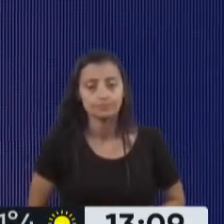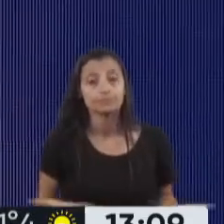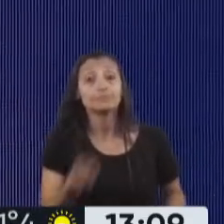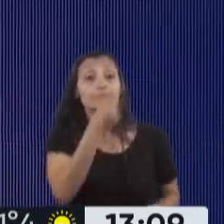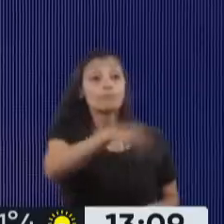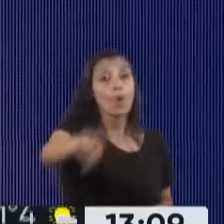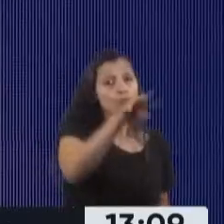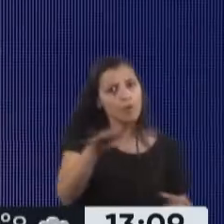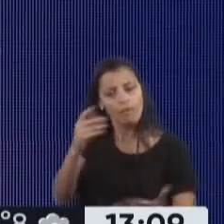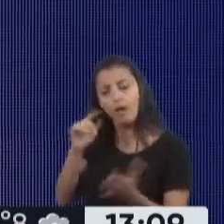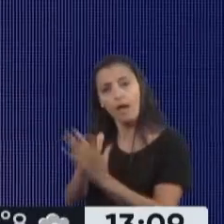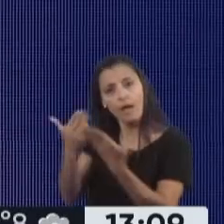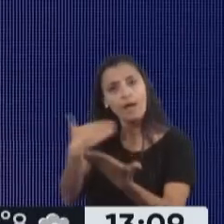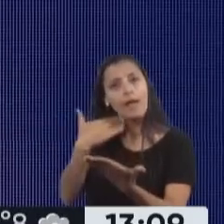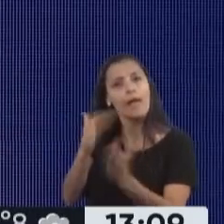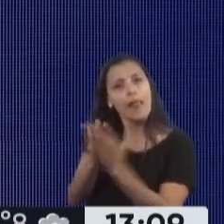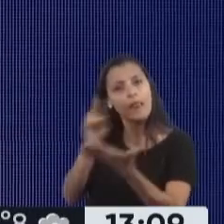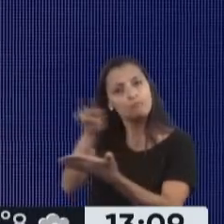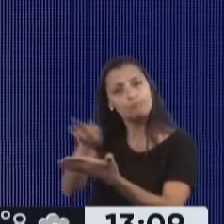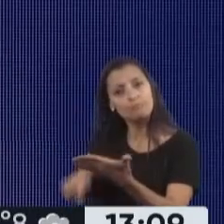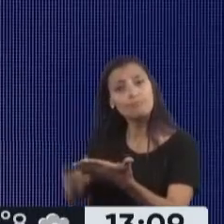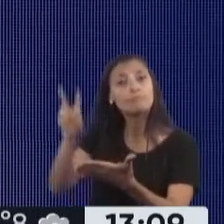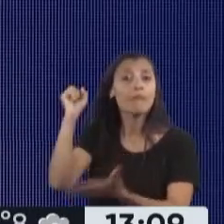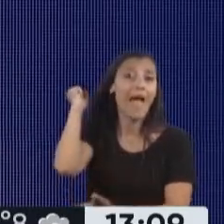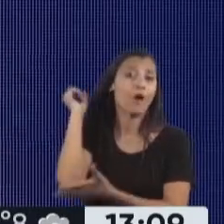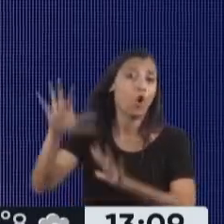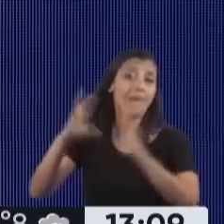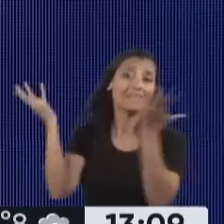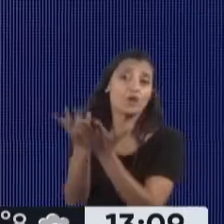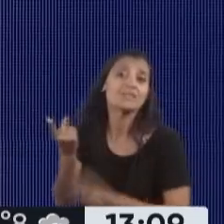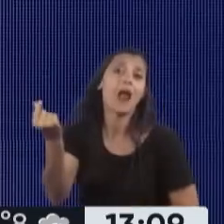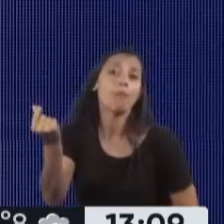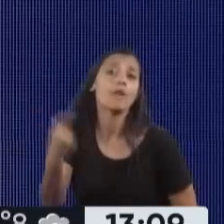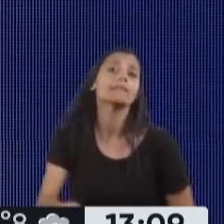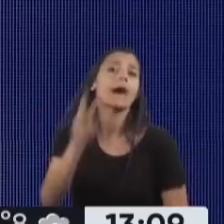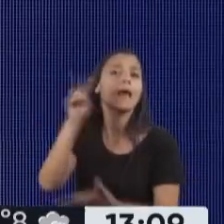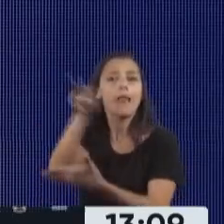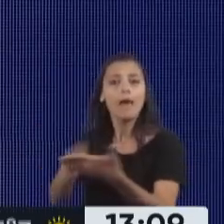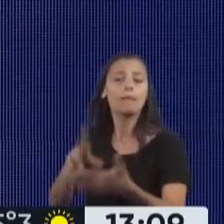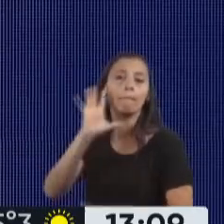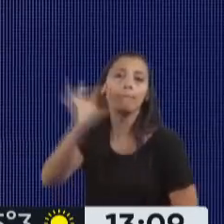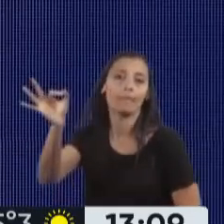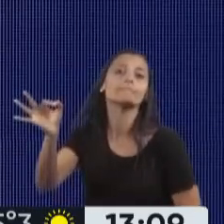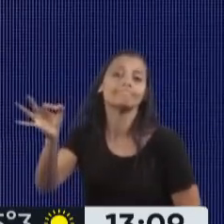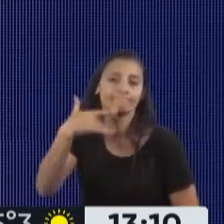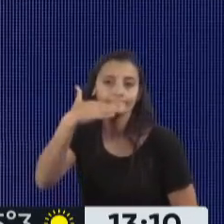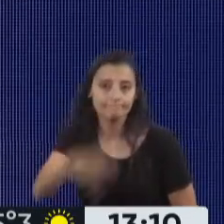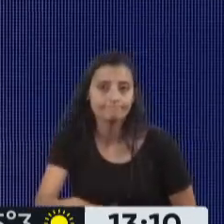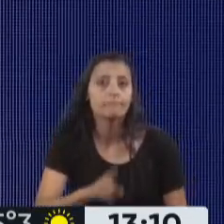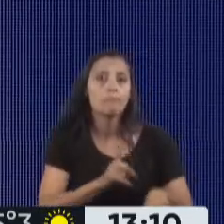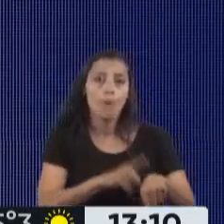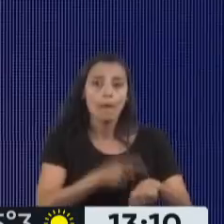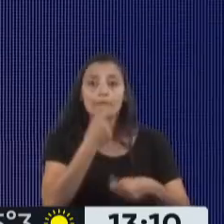Si ustedes toman los libros tradicionales de economía internacional monetaria, ustedes van a encontrar que